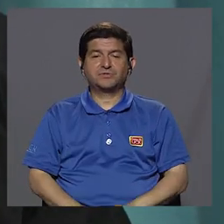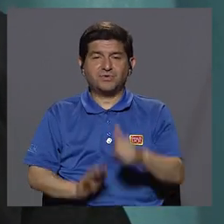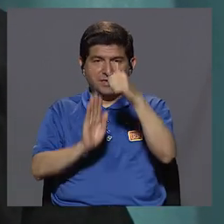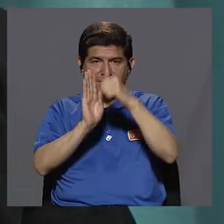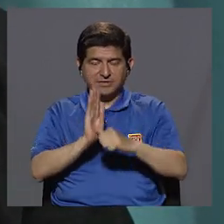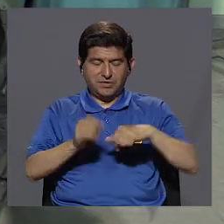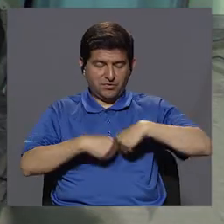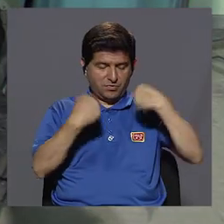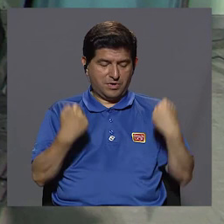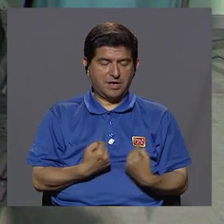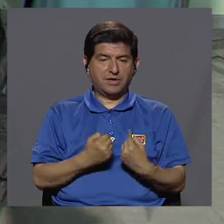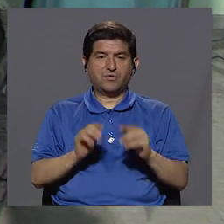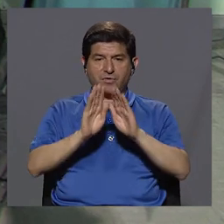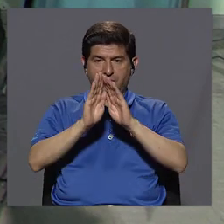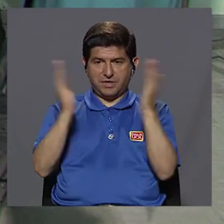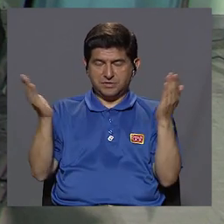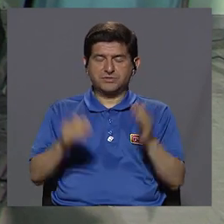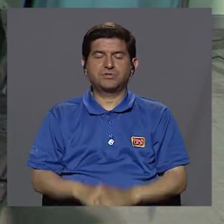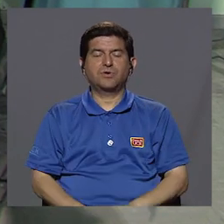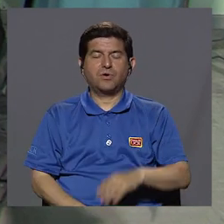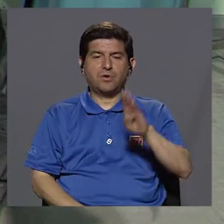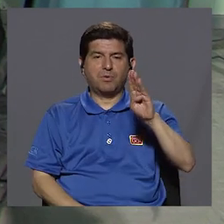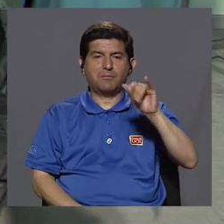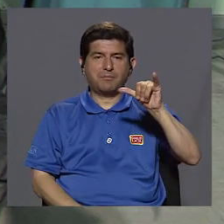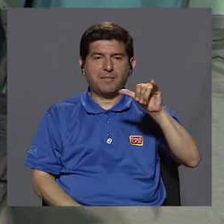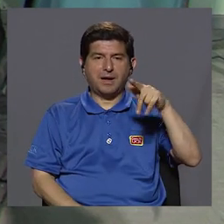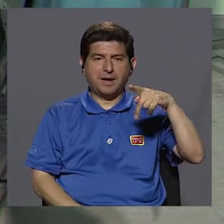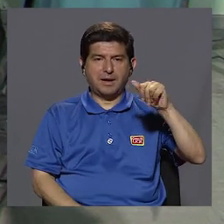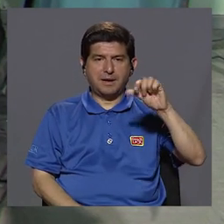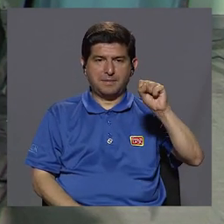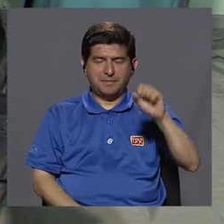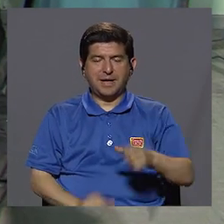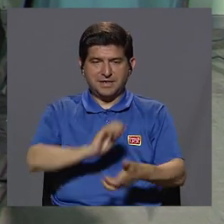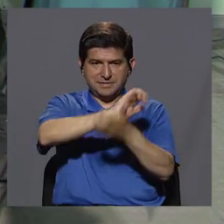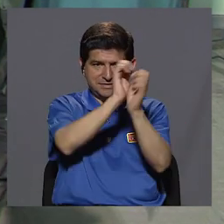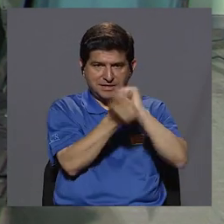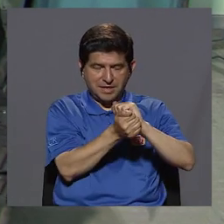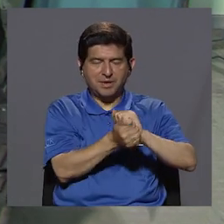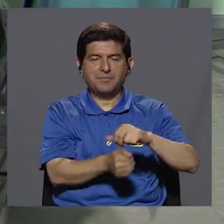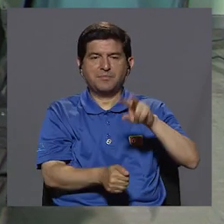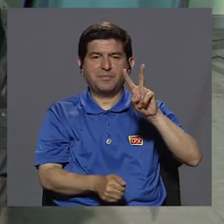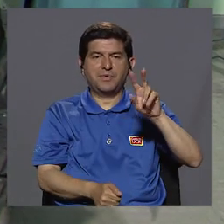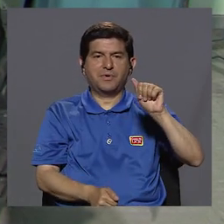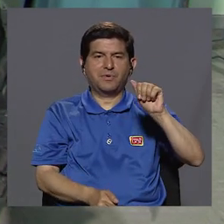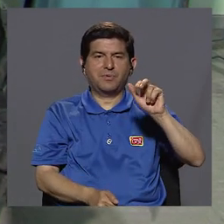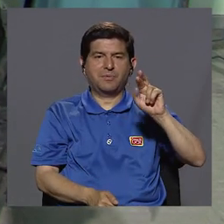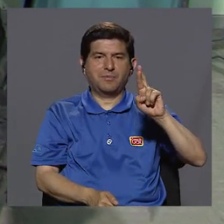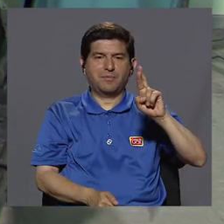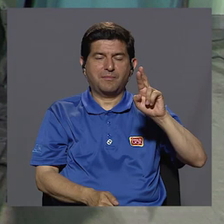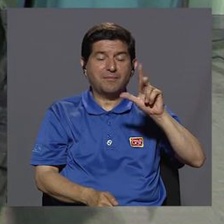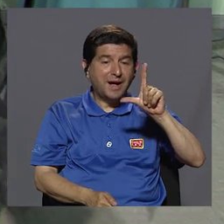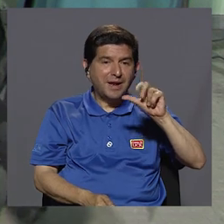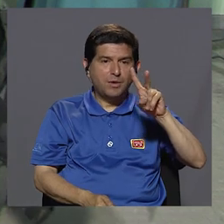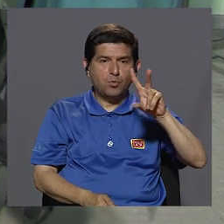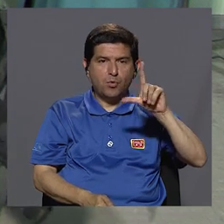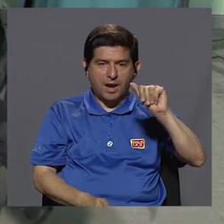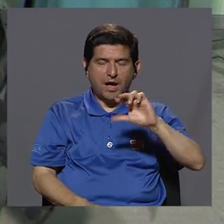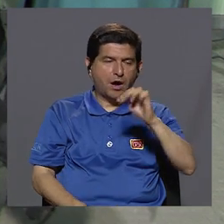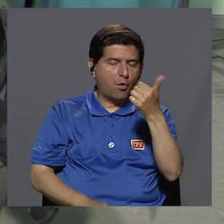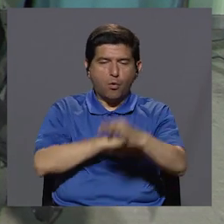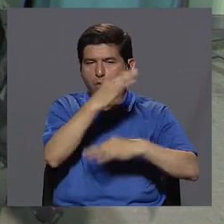abierto llámese bypass coronario llámese recambio valvular o cirugía compleja de aorta u otro tipo de cirugías que hacemos